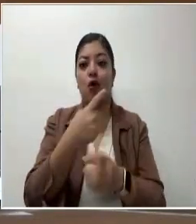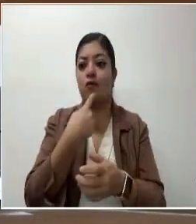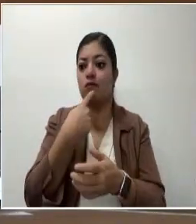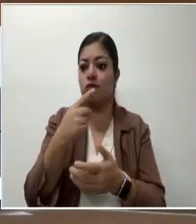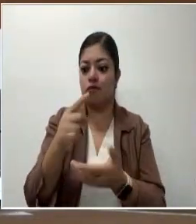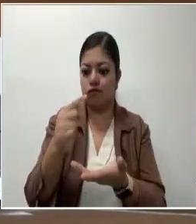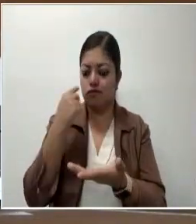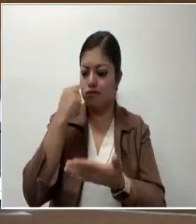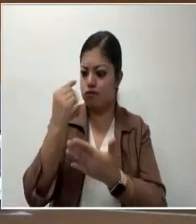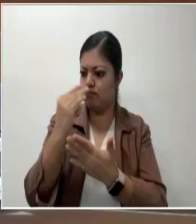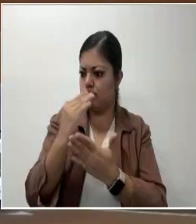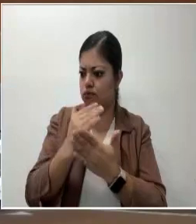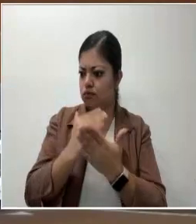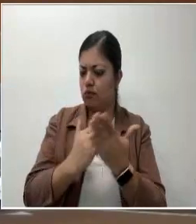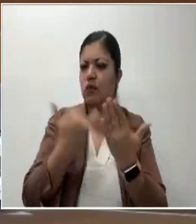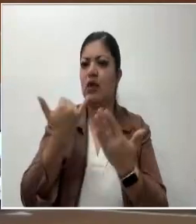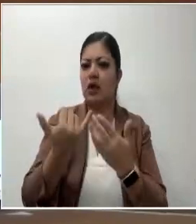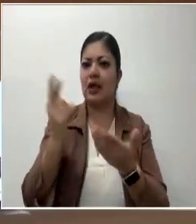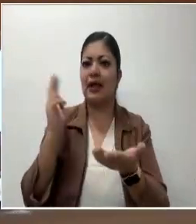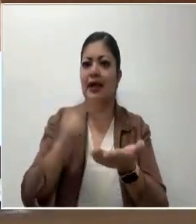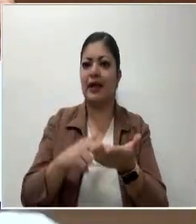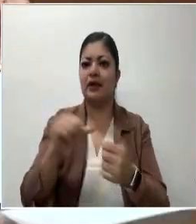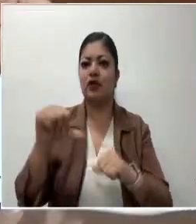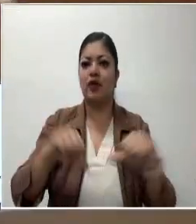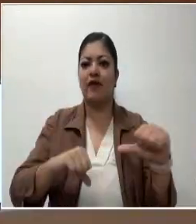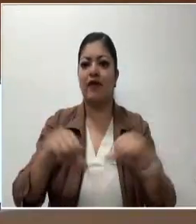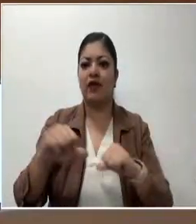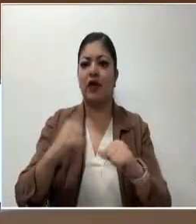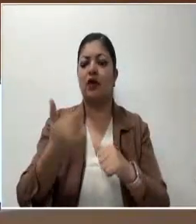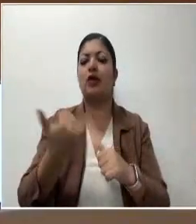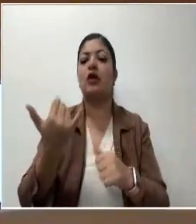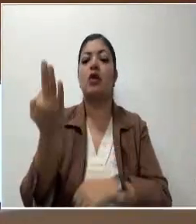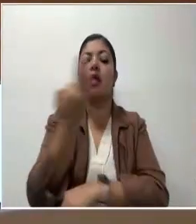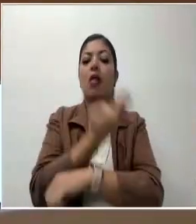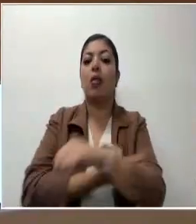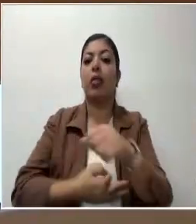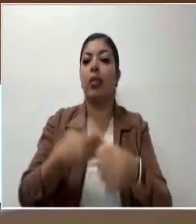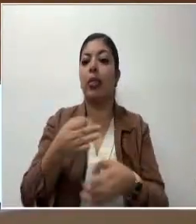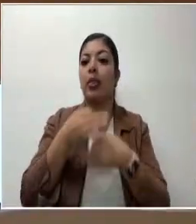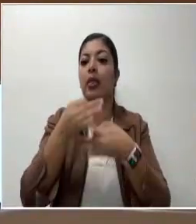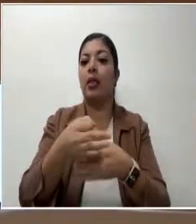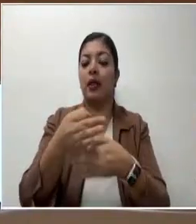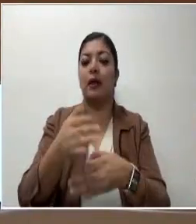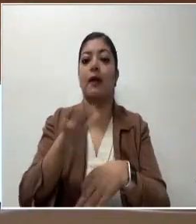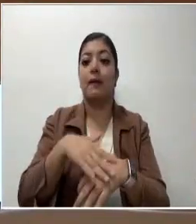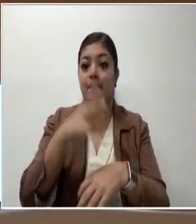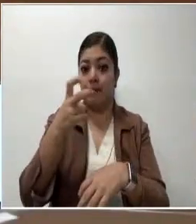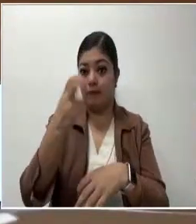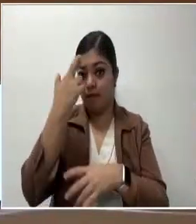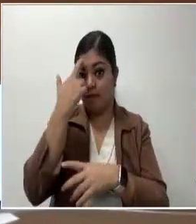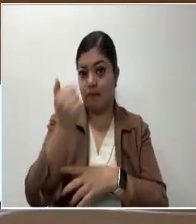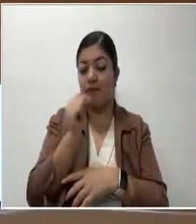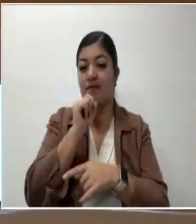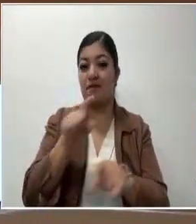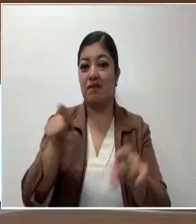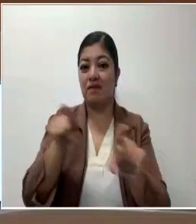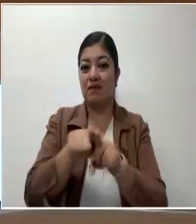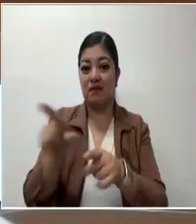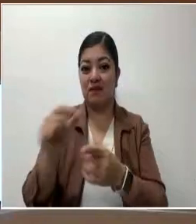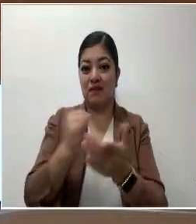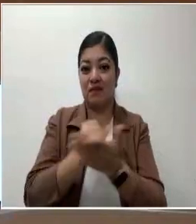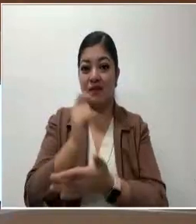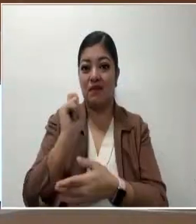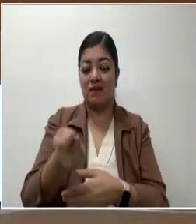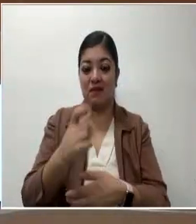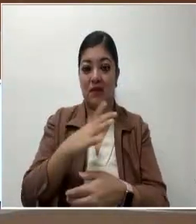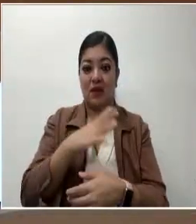el registro de eventos y operaciones extemporáneas sin embargo tal como lo determinó la responsable